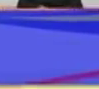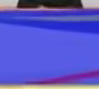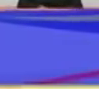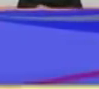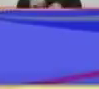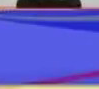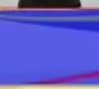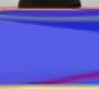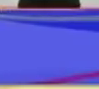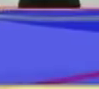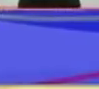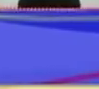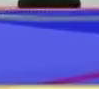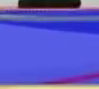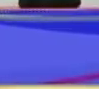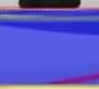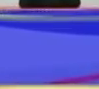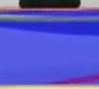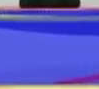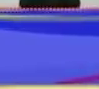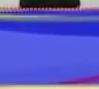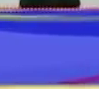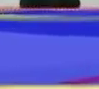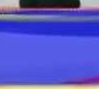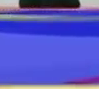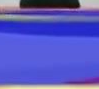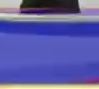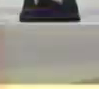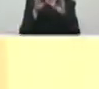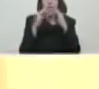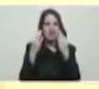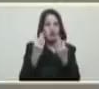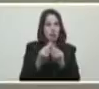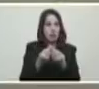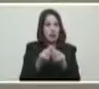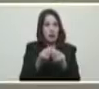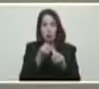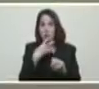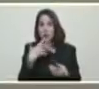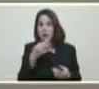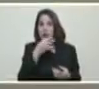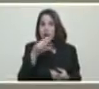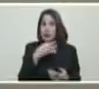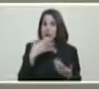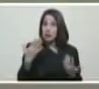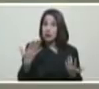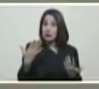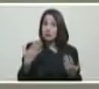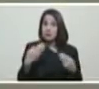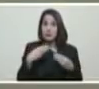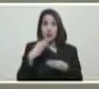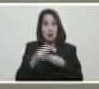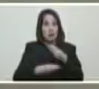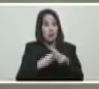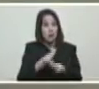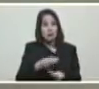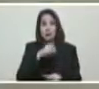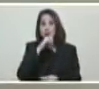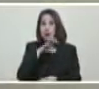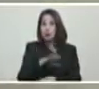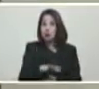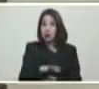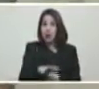vivienda vamos con la familia buenas aquí estamos haciendo historia desde el estado